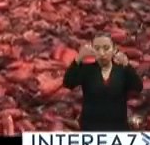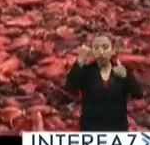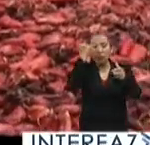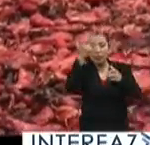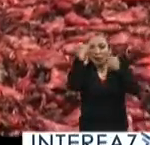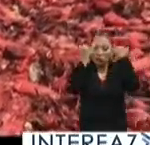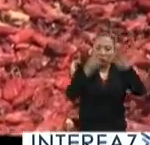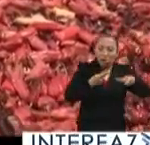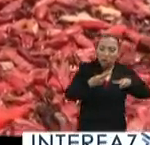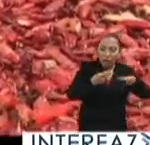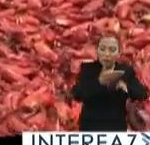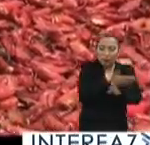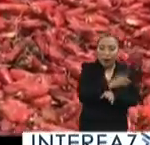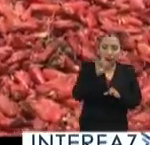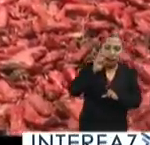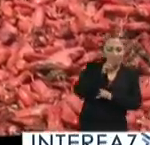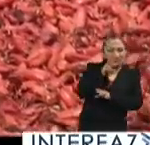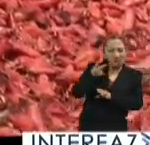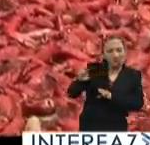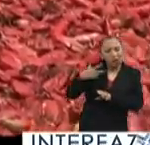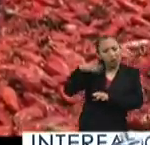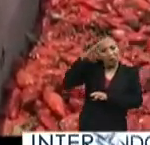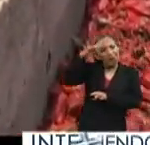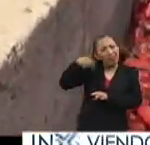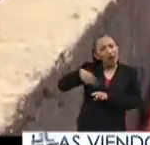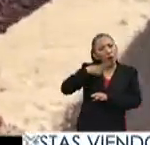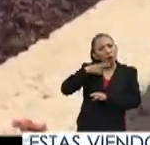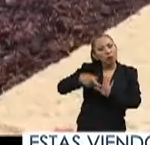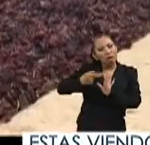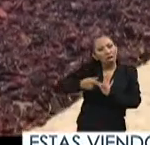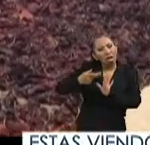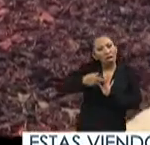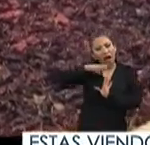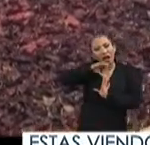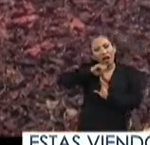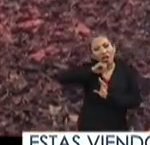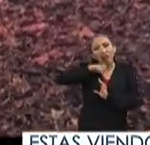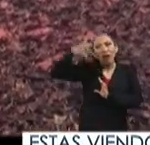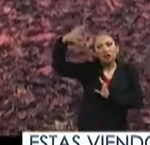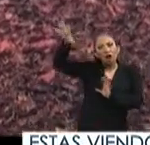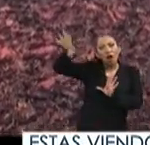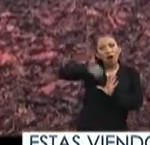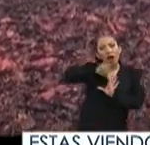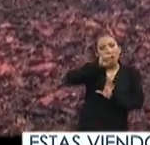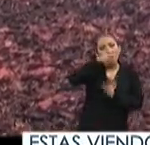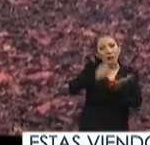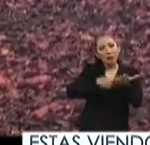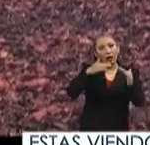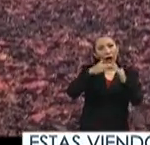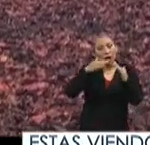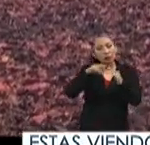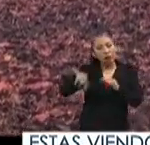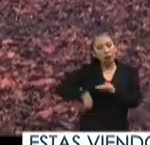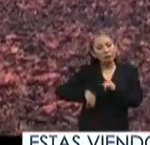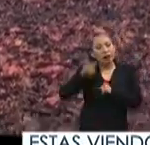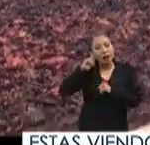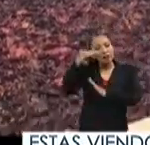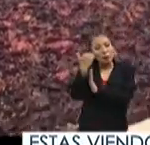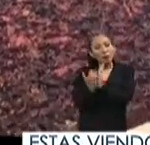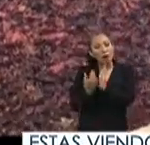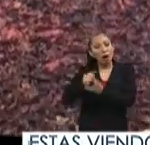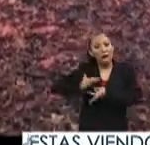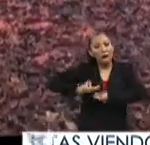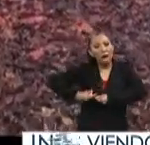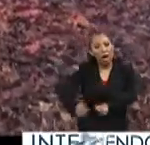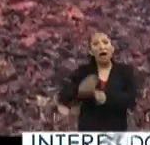se desarrolló como consecuencia de observar y reflexionar sobre el uso frecuente de calentadores solares de agua en los hogares. Su interés es reducir costos